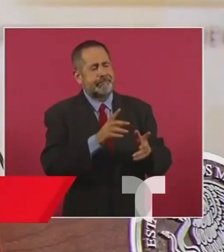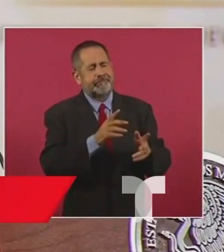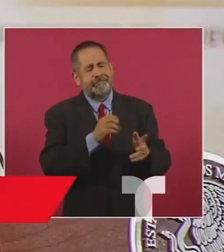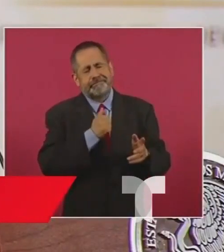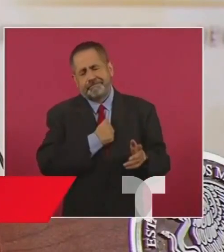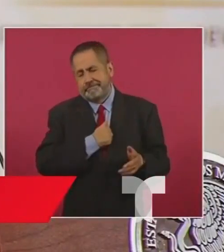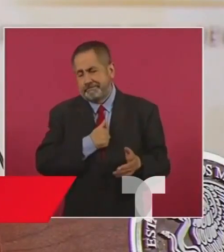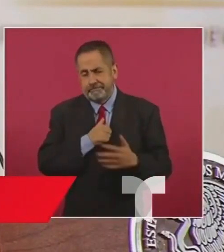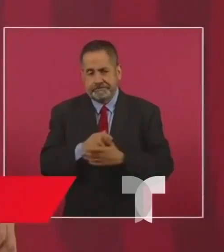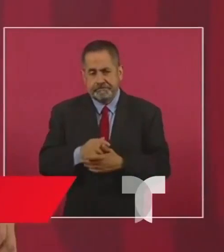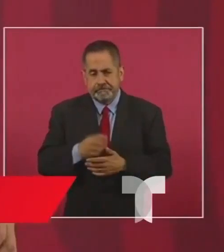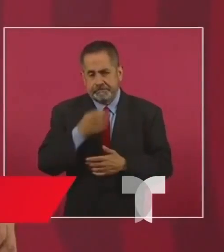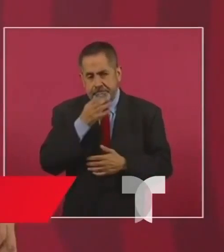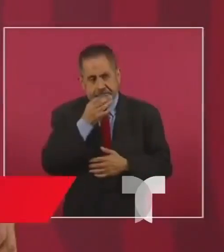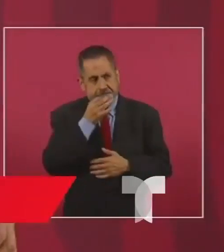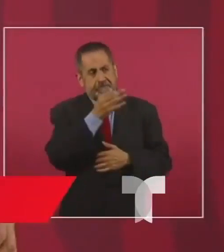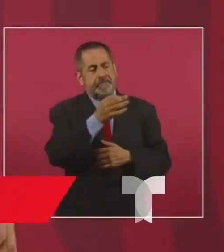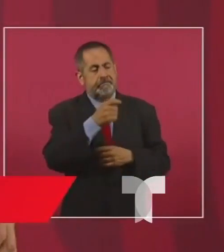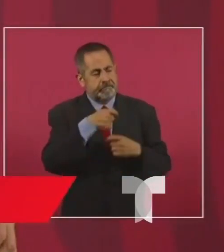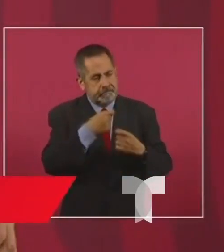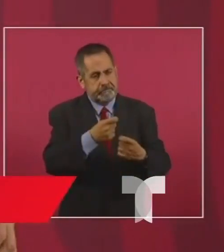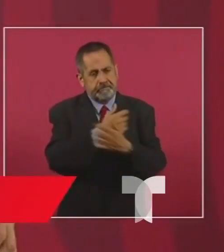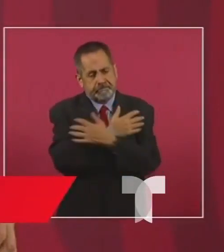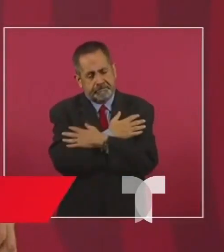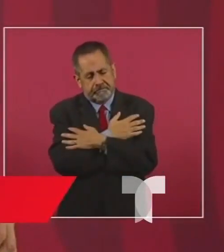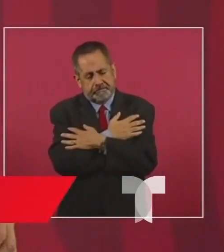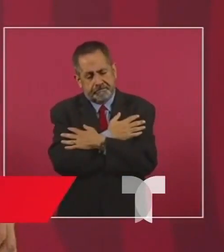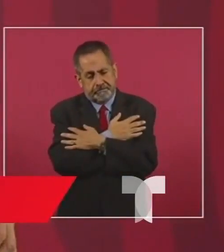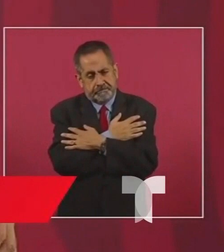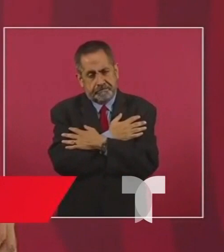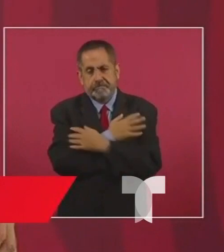y mandarles un abrazo a los familiares